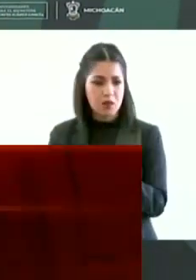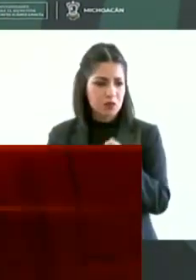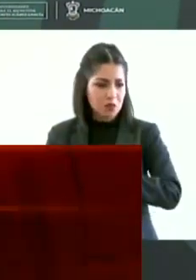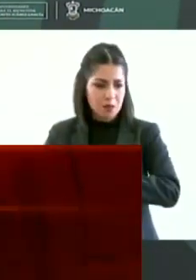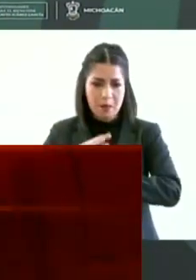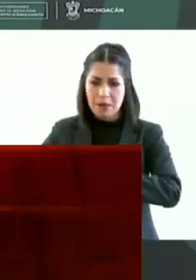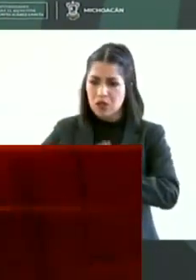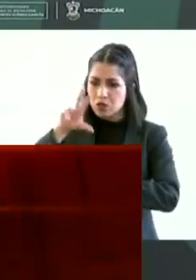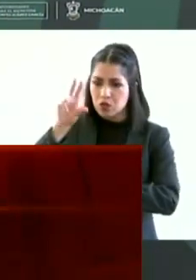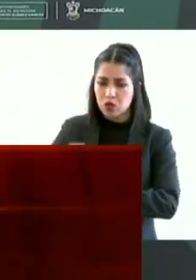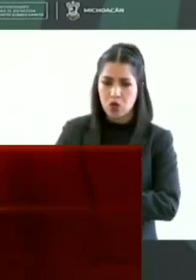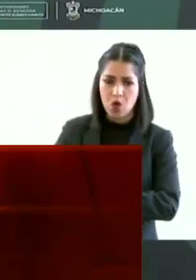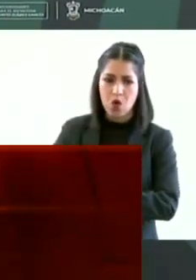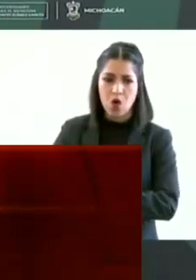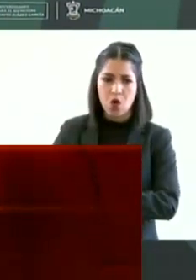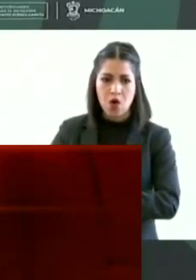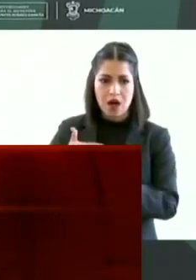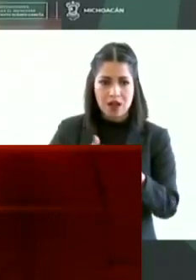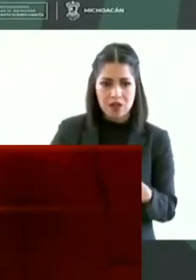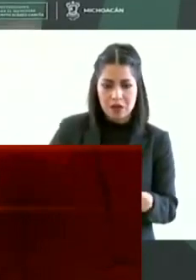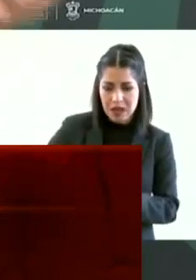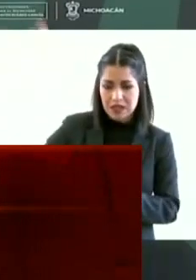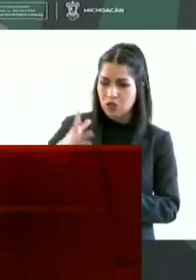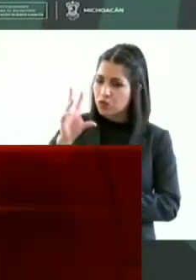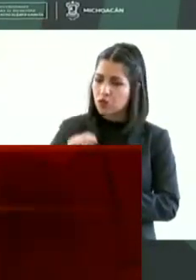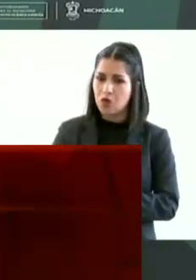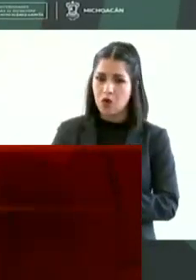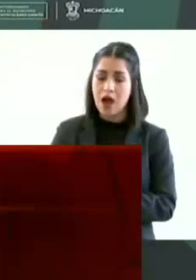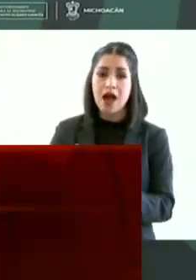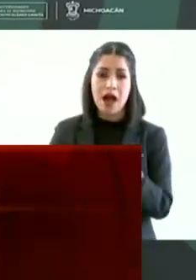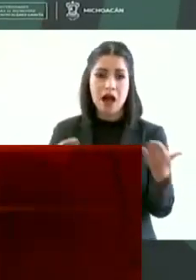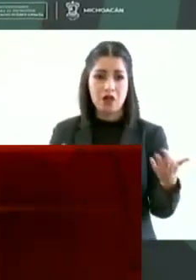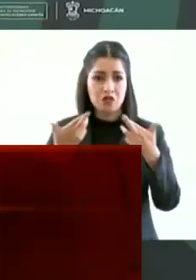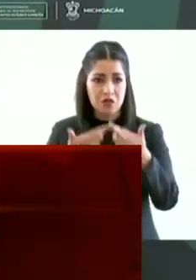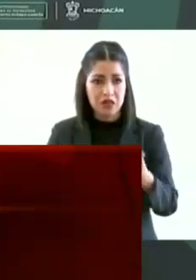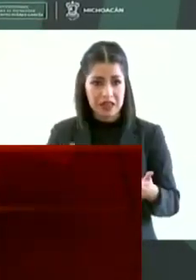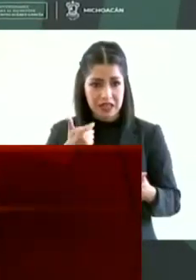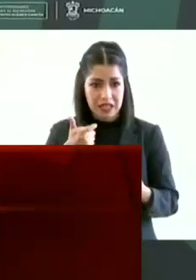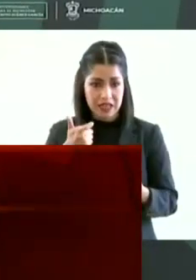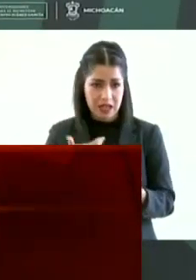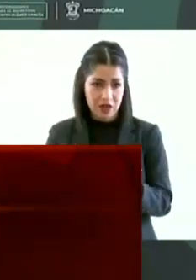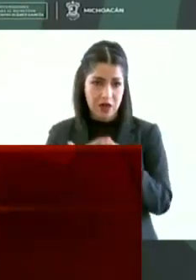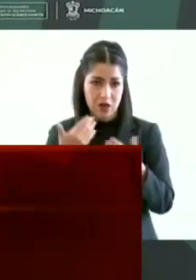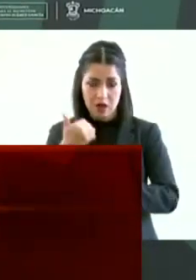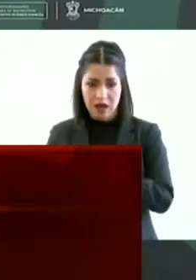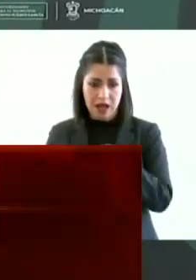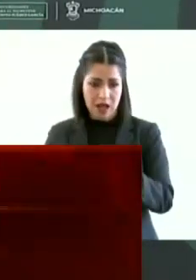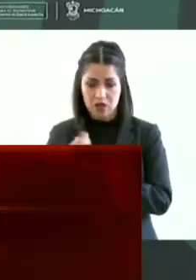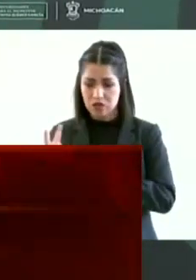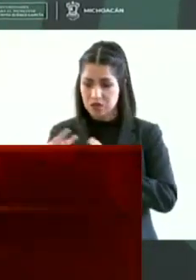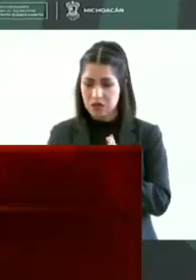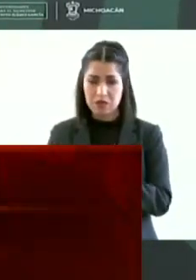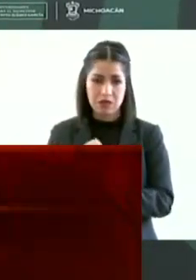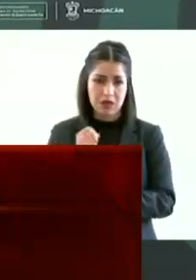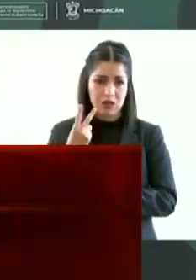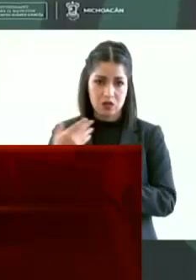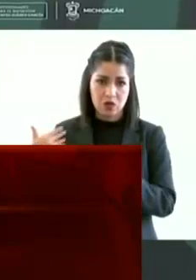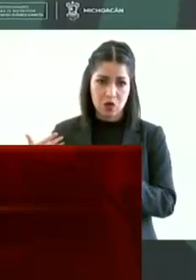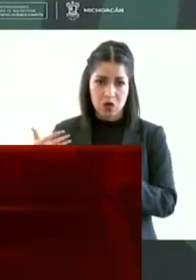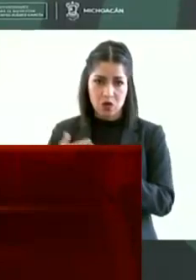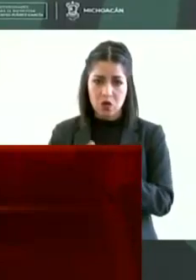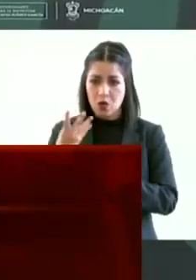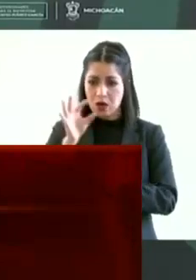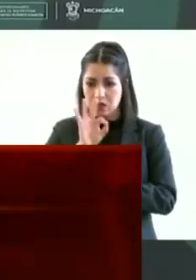gasolinazos, nos alcanza la recaudación de este año, hasta ahora, es de 4%